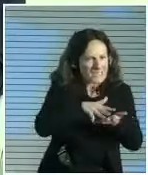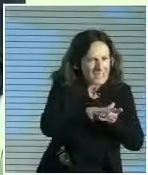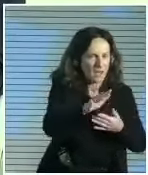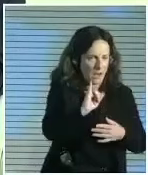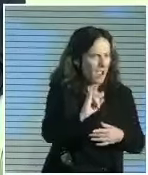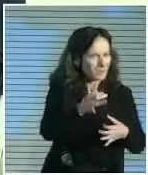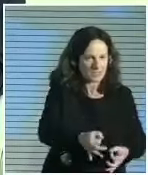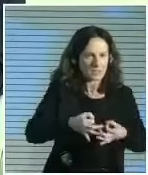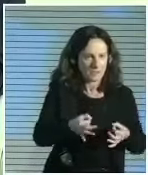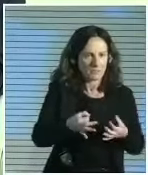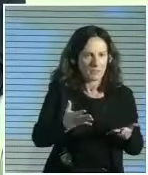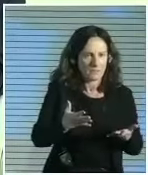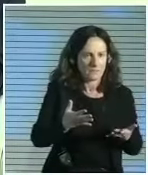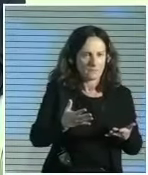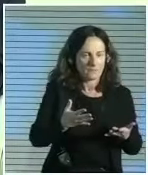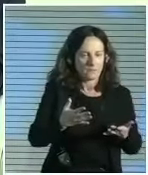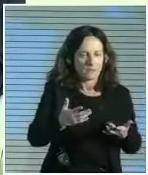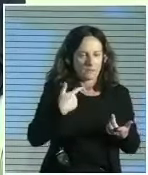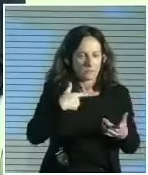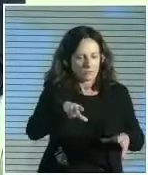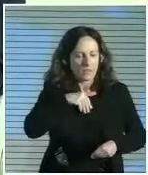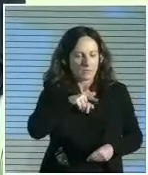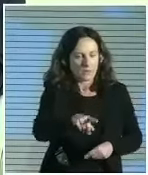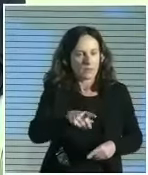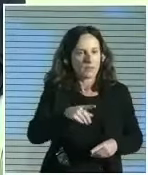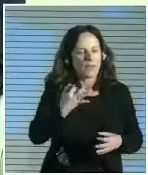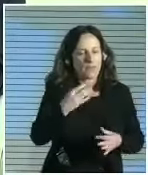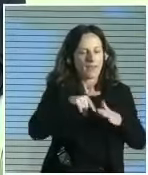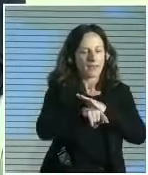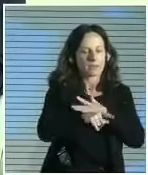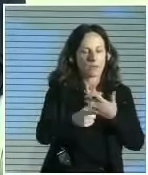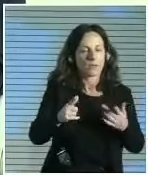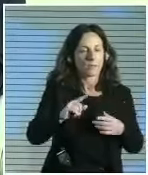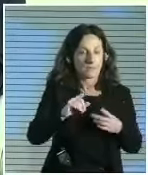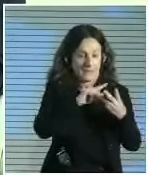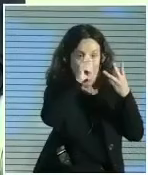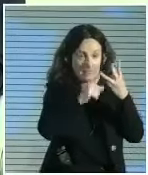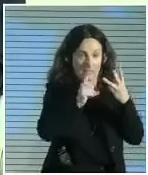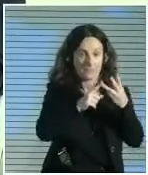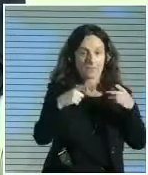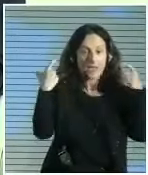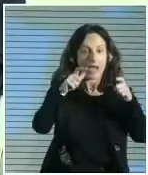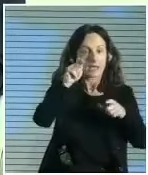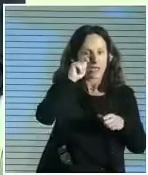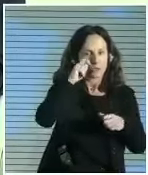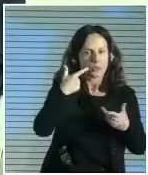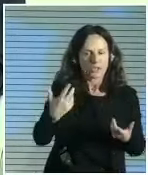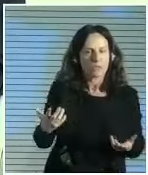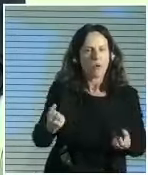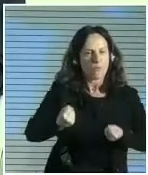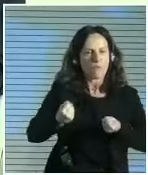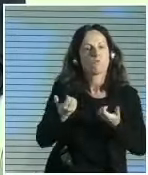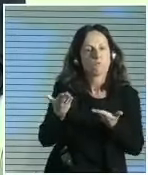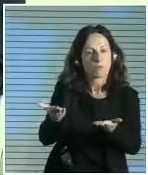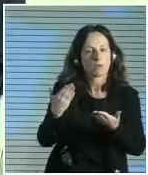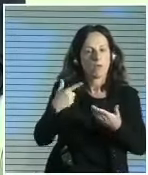asume y sobre todo hay que gestionarla. Y ese es el siguiente paso, empoderar al área de turismo para que sea capaz de gestionar esas